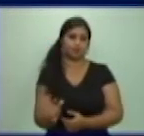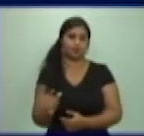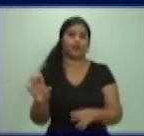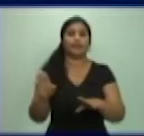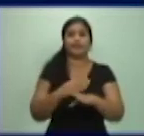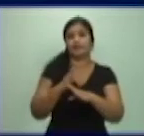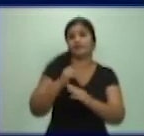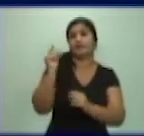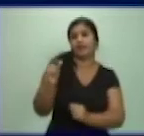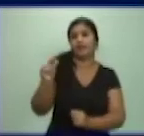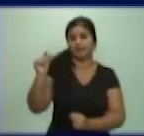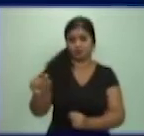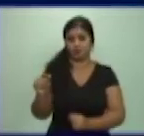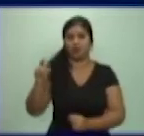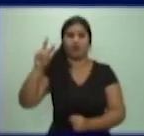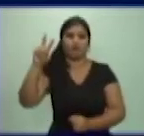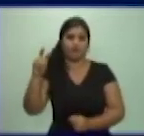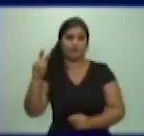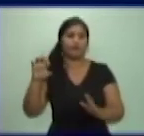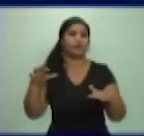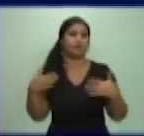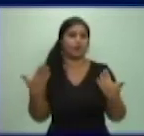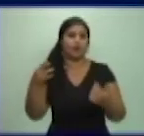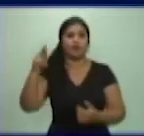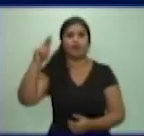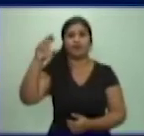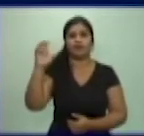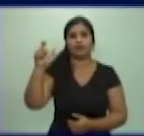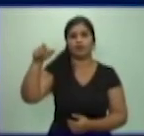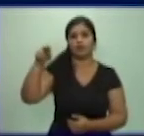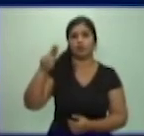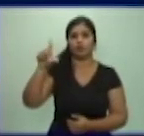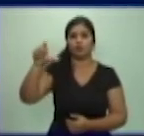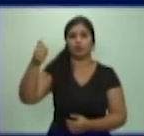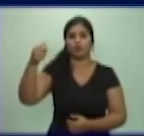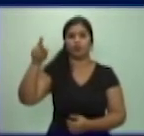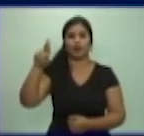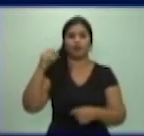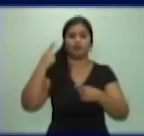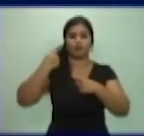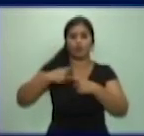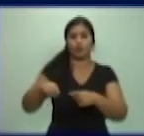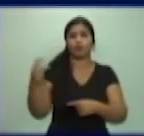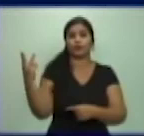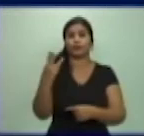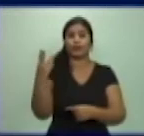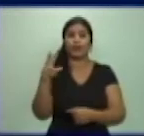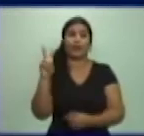también es una forma verbal regular. Y por último, solamente tenemos 3 verbos en el